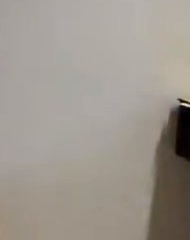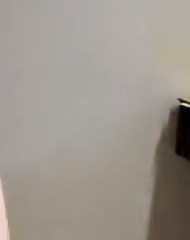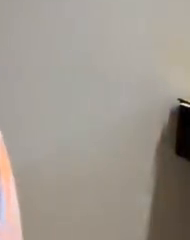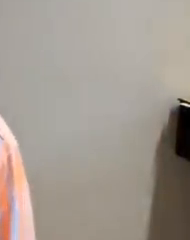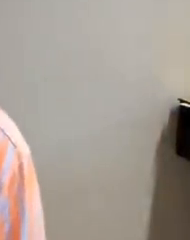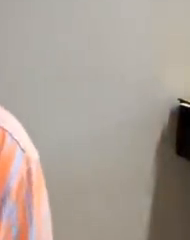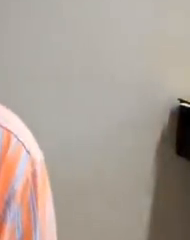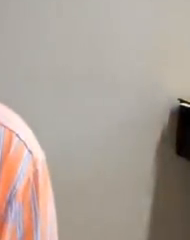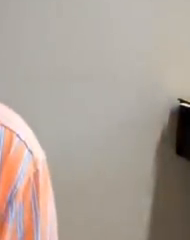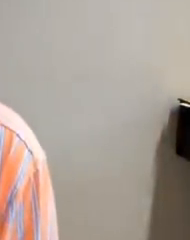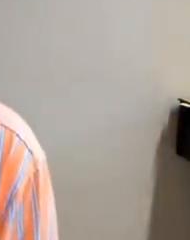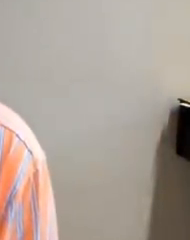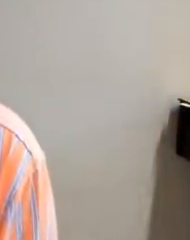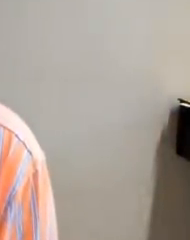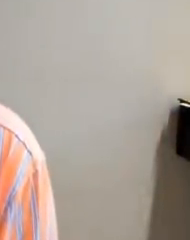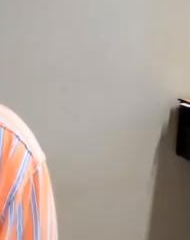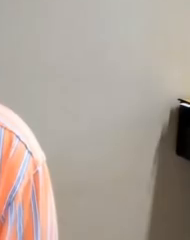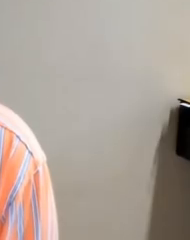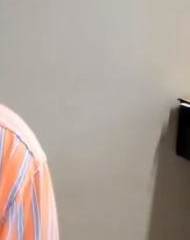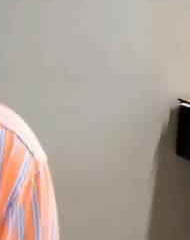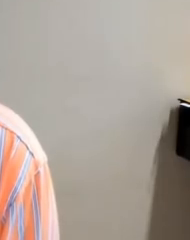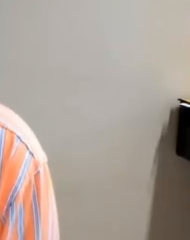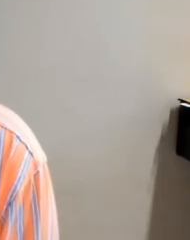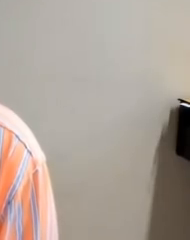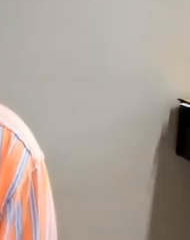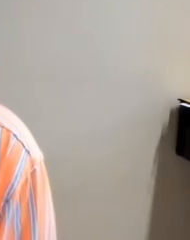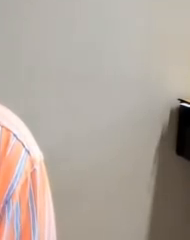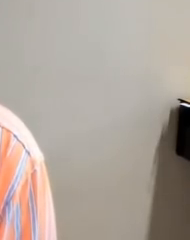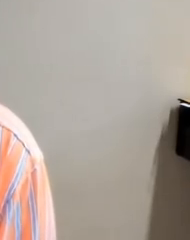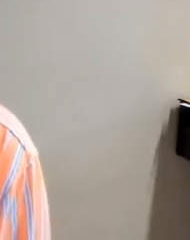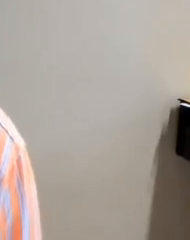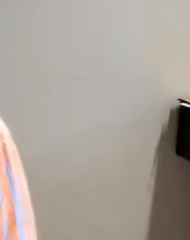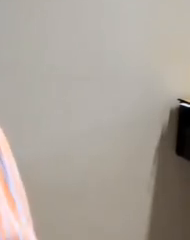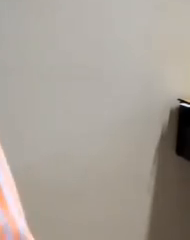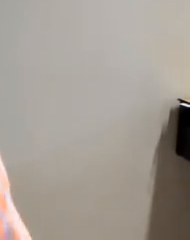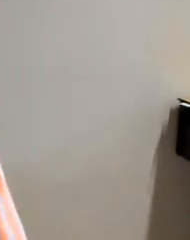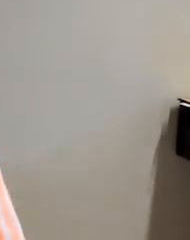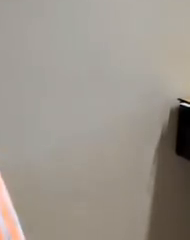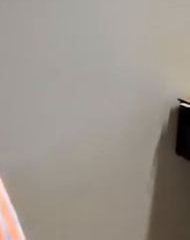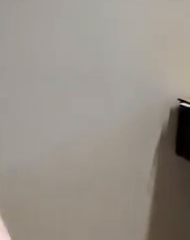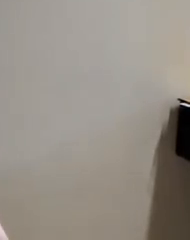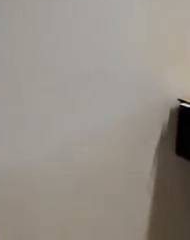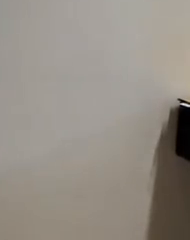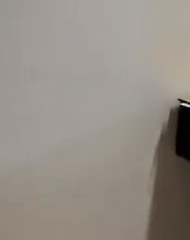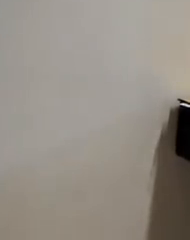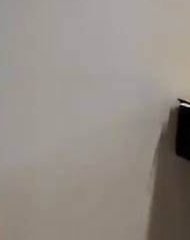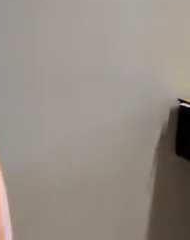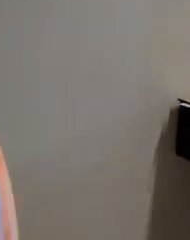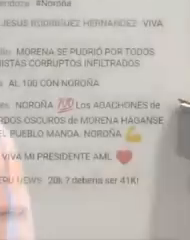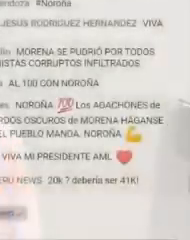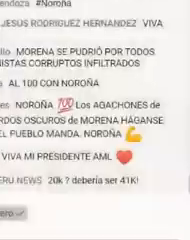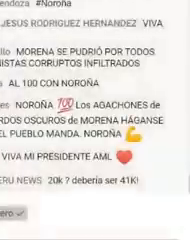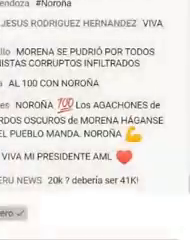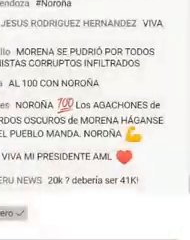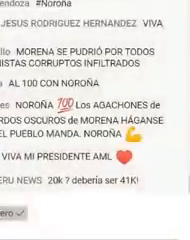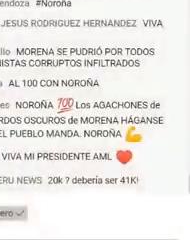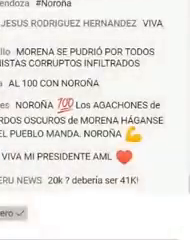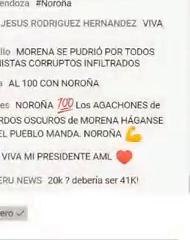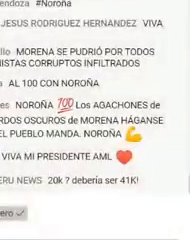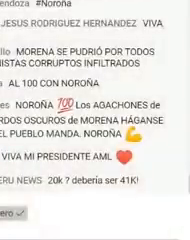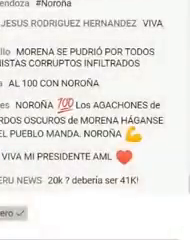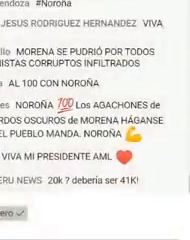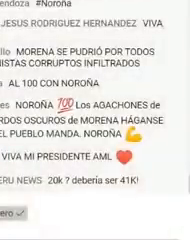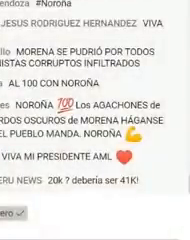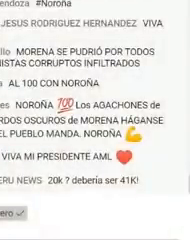ine están con frena pero eso no fue el único reclamo después llegó otro youtuber víctor blogs de pregunta a